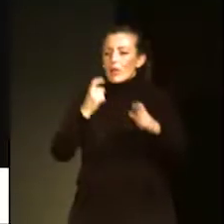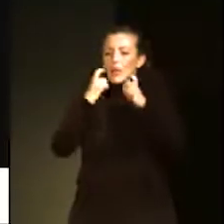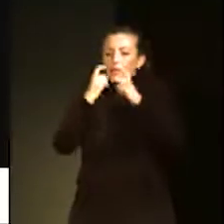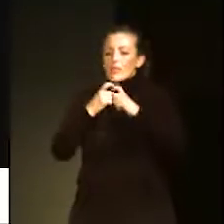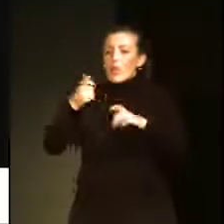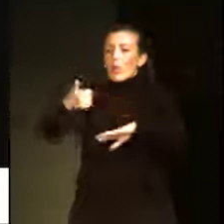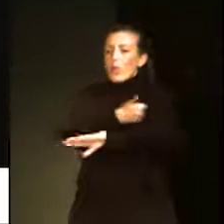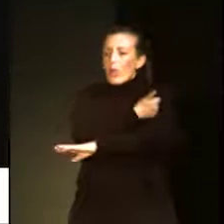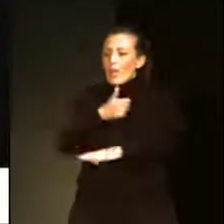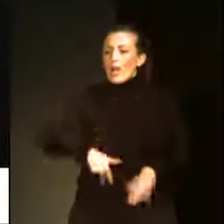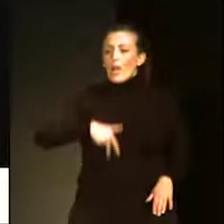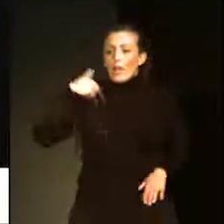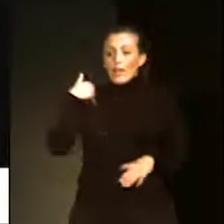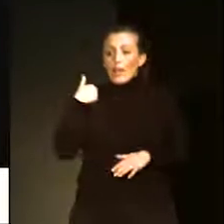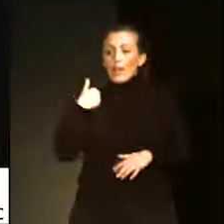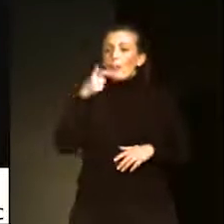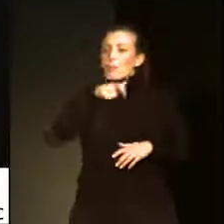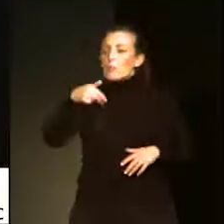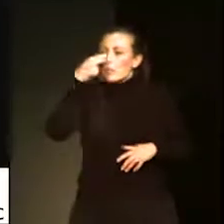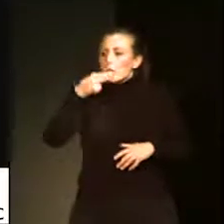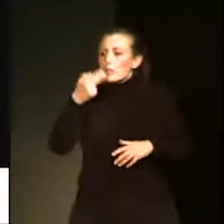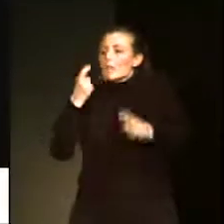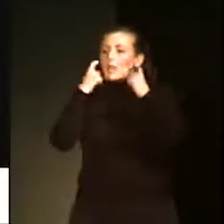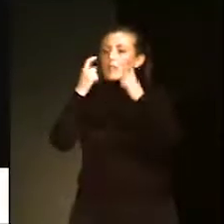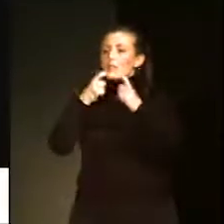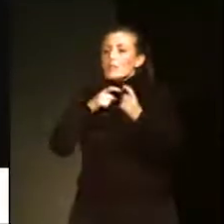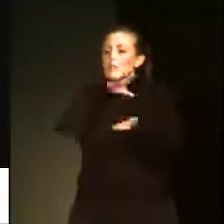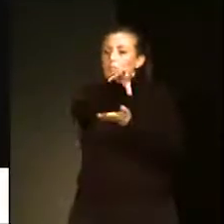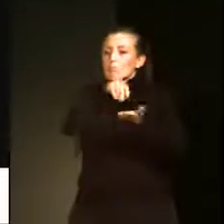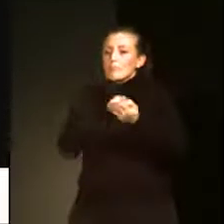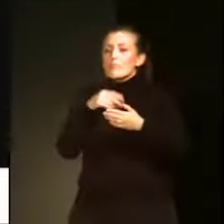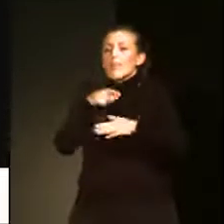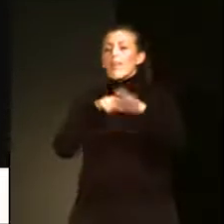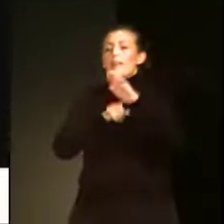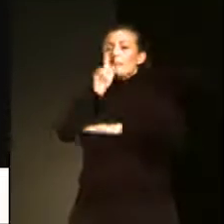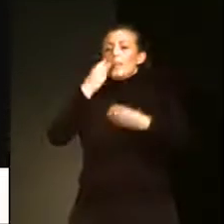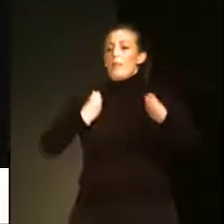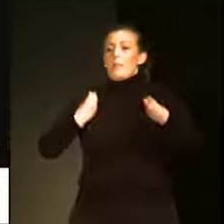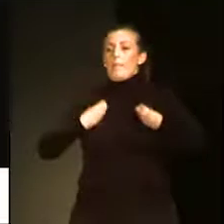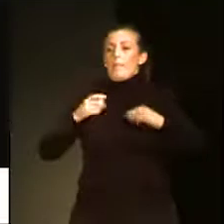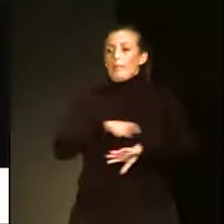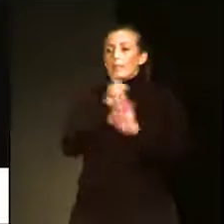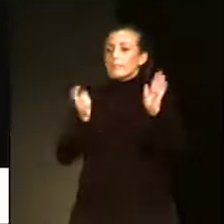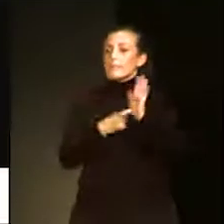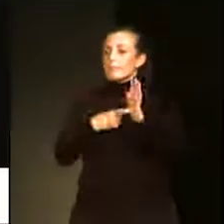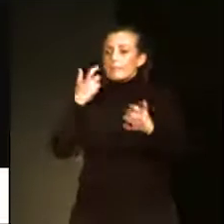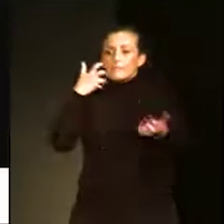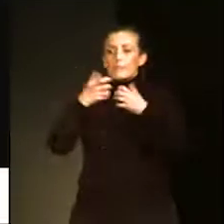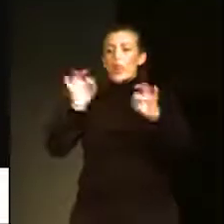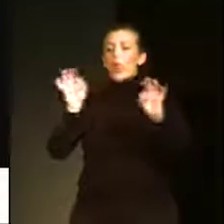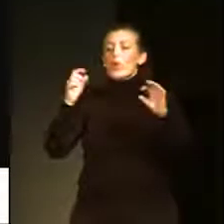los ciudadanos en general interesados, desarrollar una vida artística plena en el mundo de las artes escénicas o de la